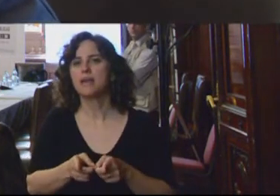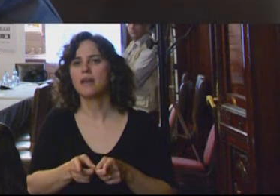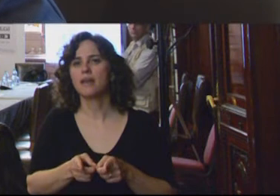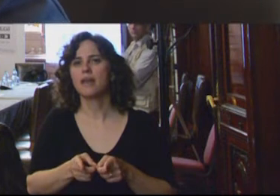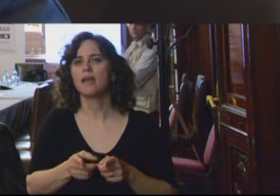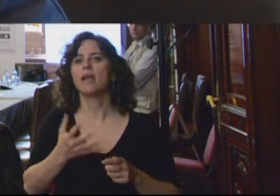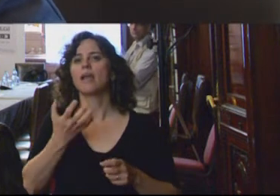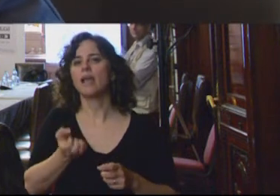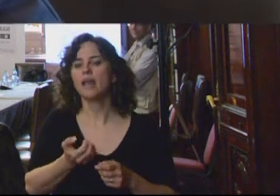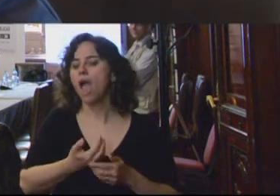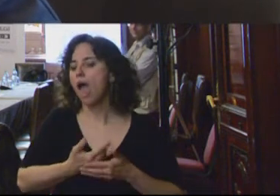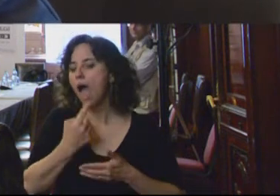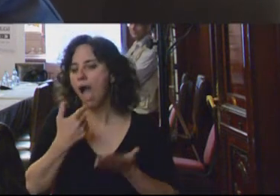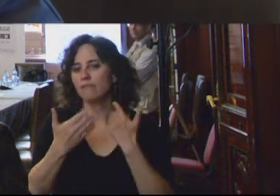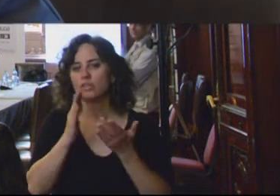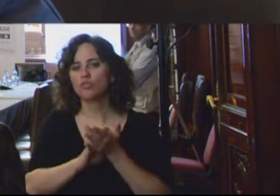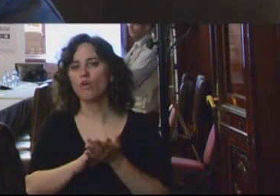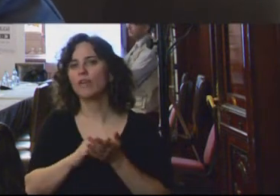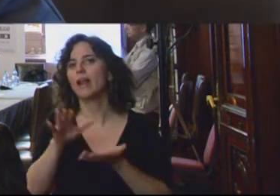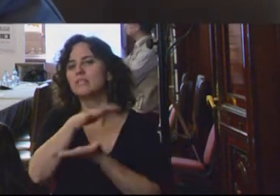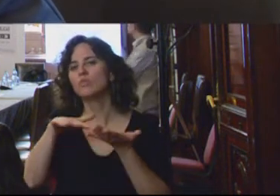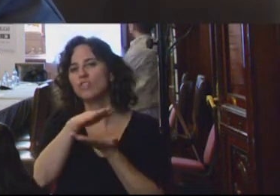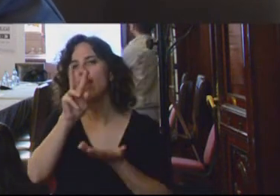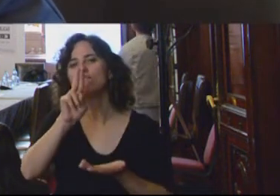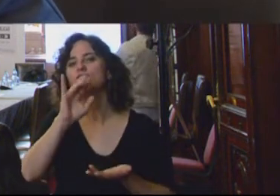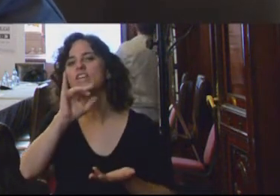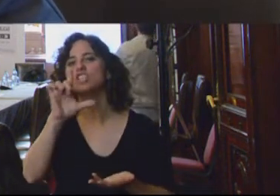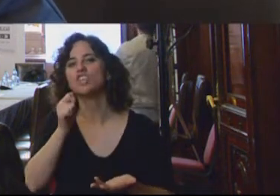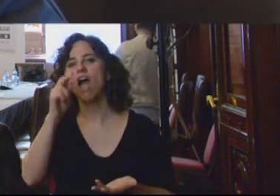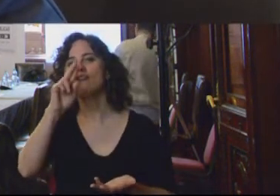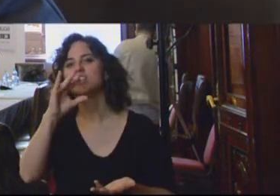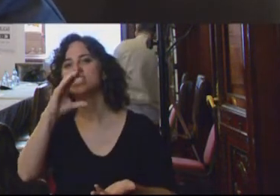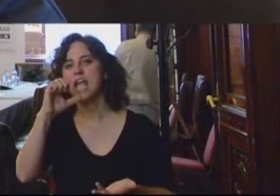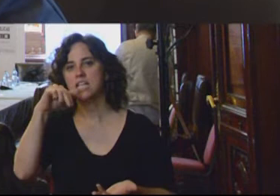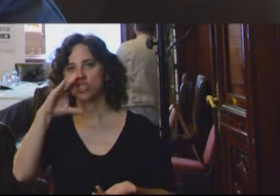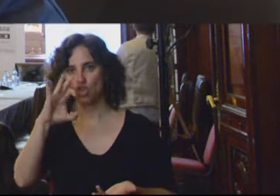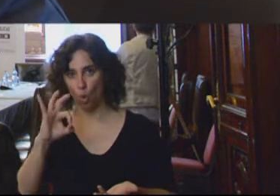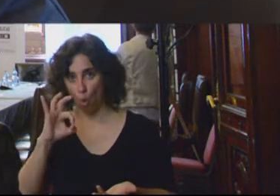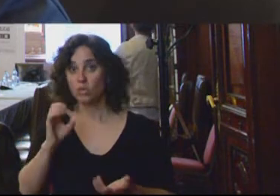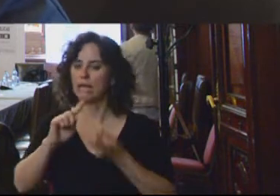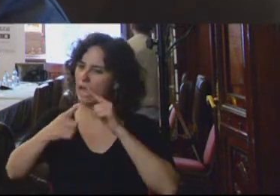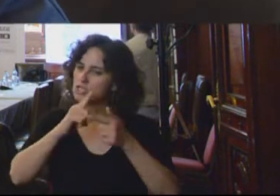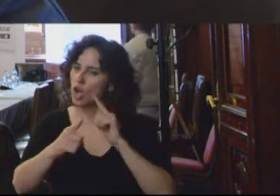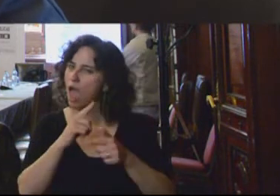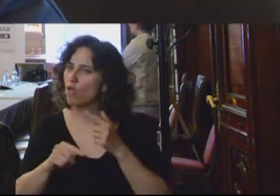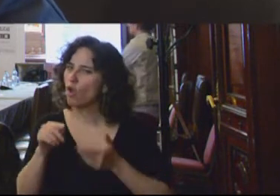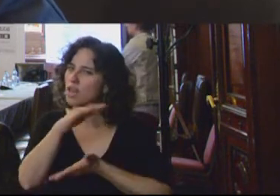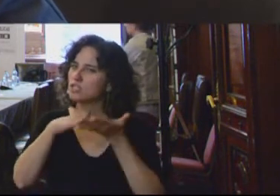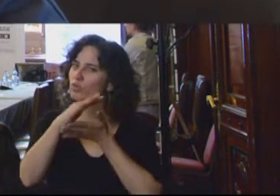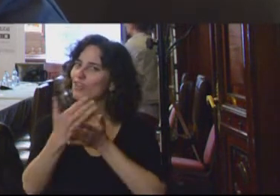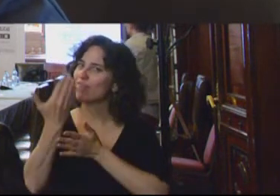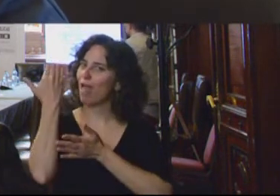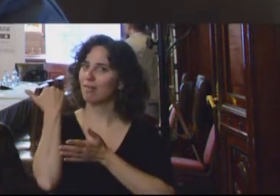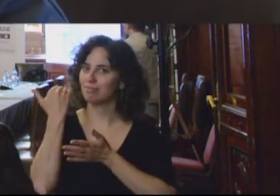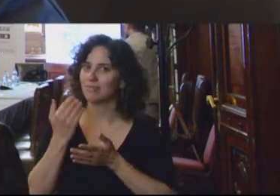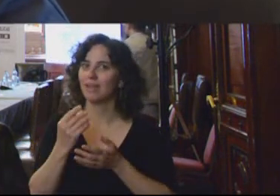También quería hacer referencia al caso Villavicencio, que justamente tiene mucha relación con todo el clima que se vivía anteriormente, ¿no? Villavicencio